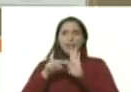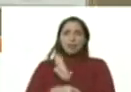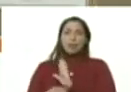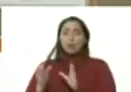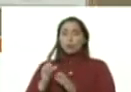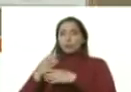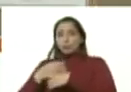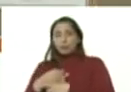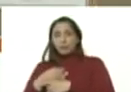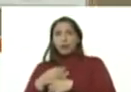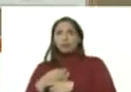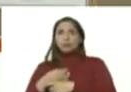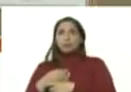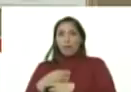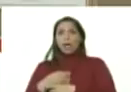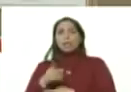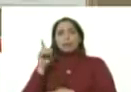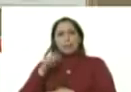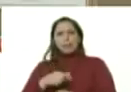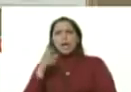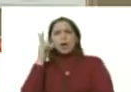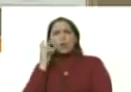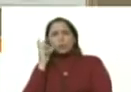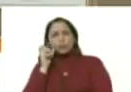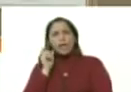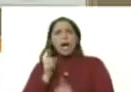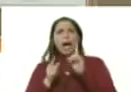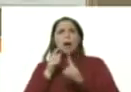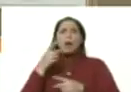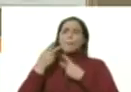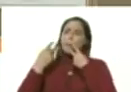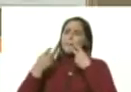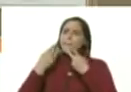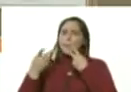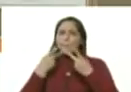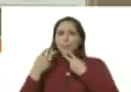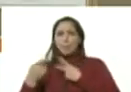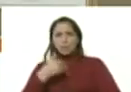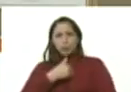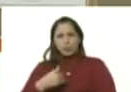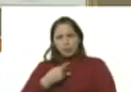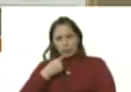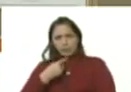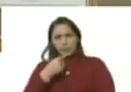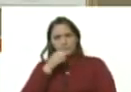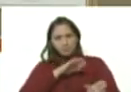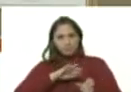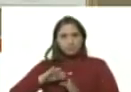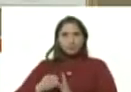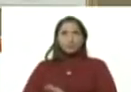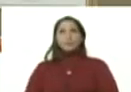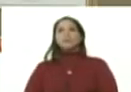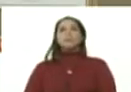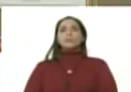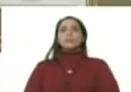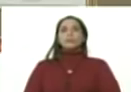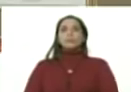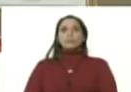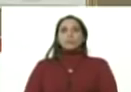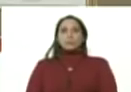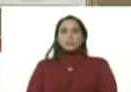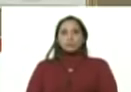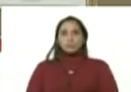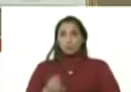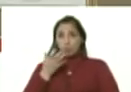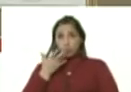hubo recomendaciones, yo de resaltarlo, quisiera, de gran importancia. Por